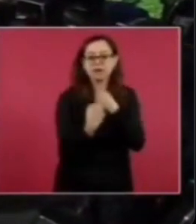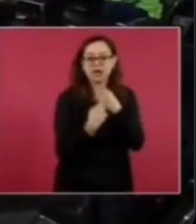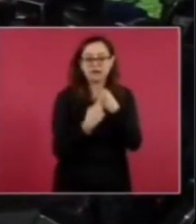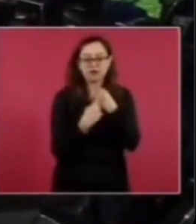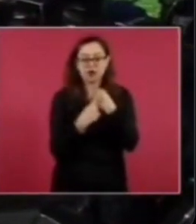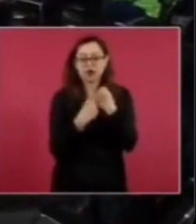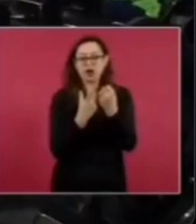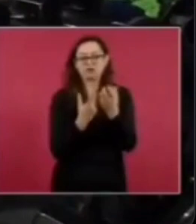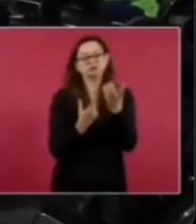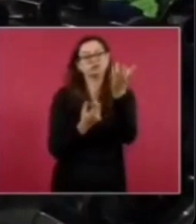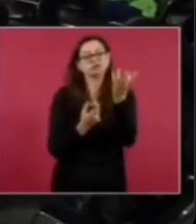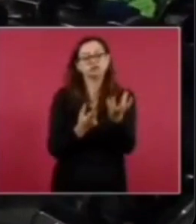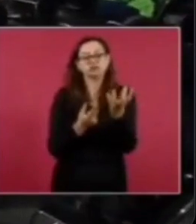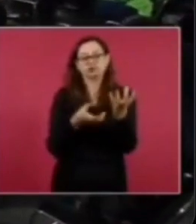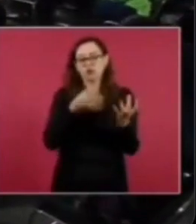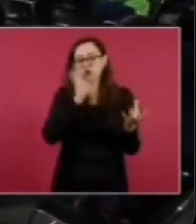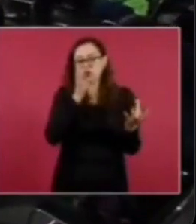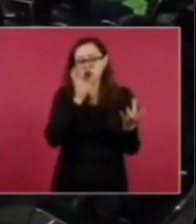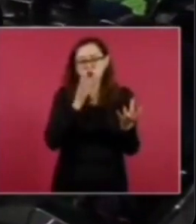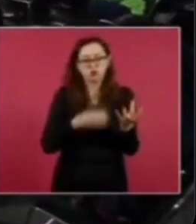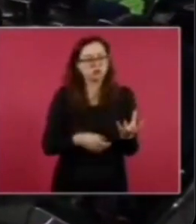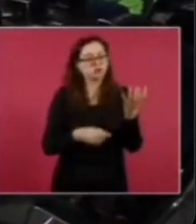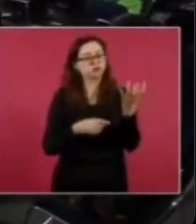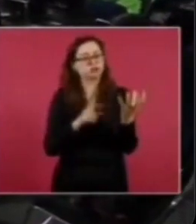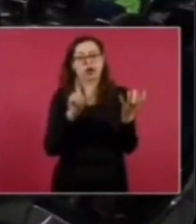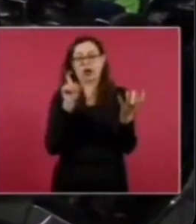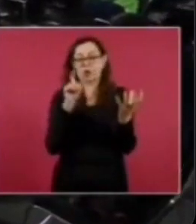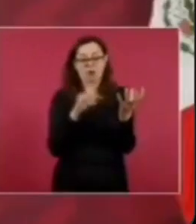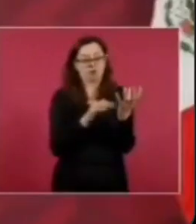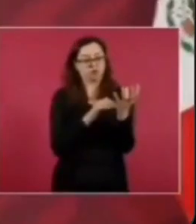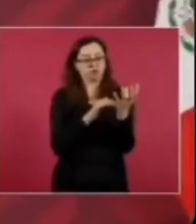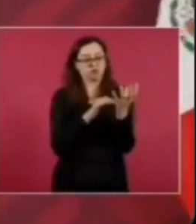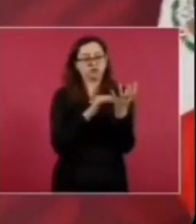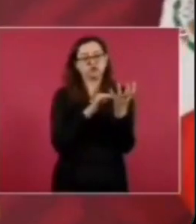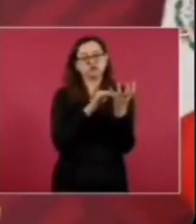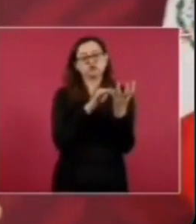copa se derrama